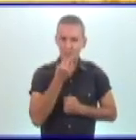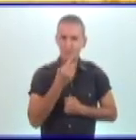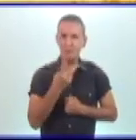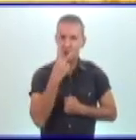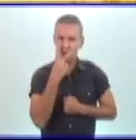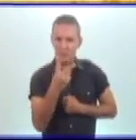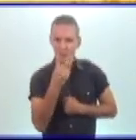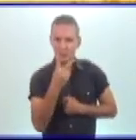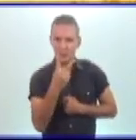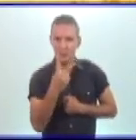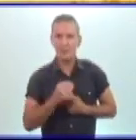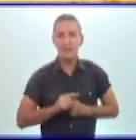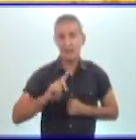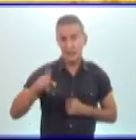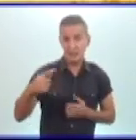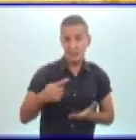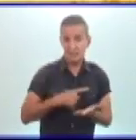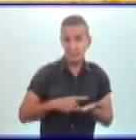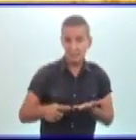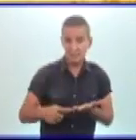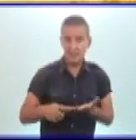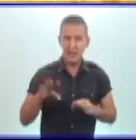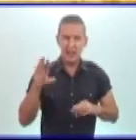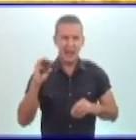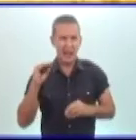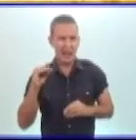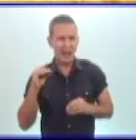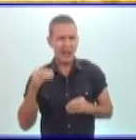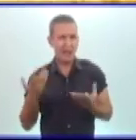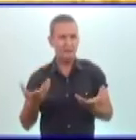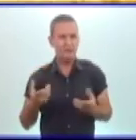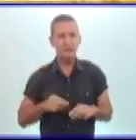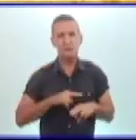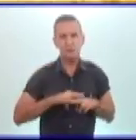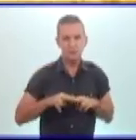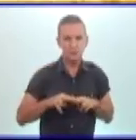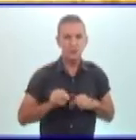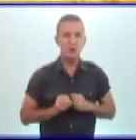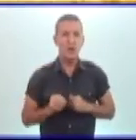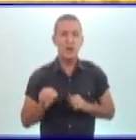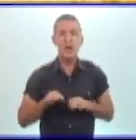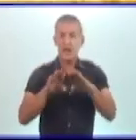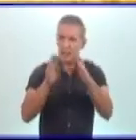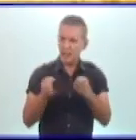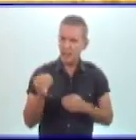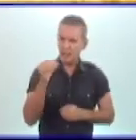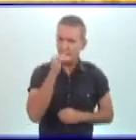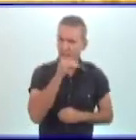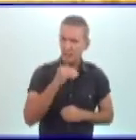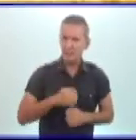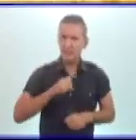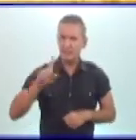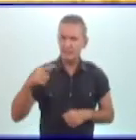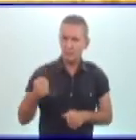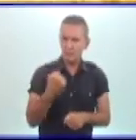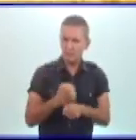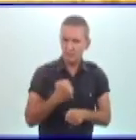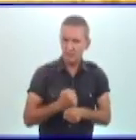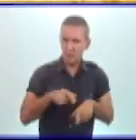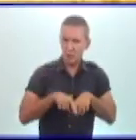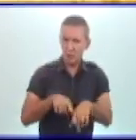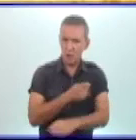y continuar dialogando sobre historia universal, en particular el mundo moderno. Después de trabajar con sus profesores